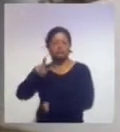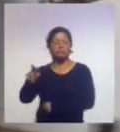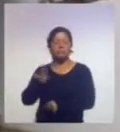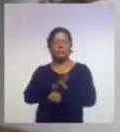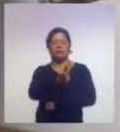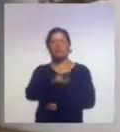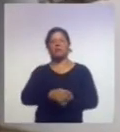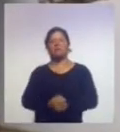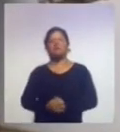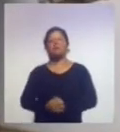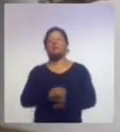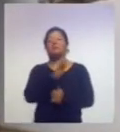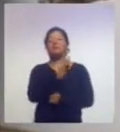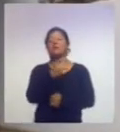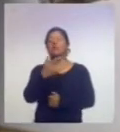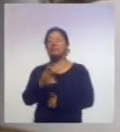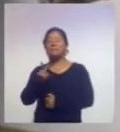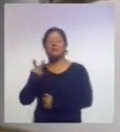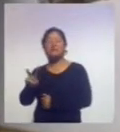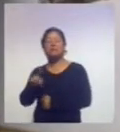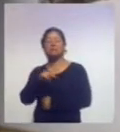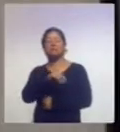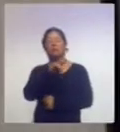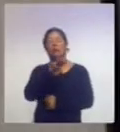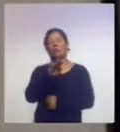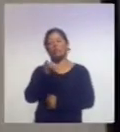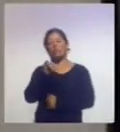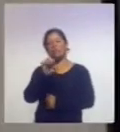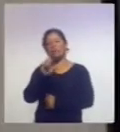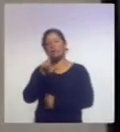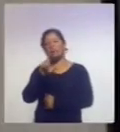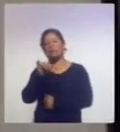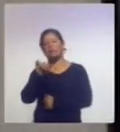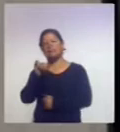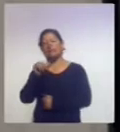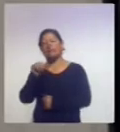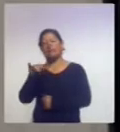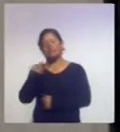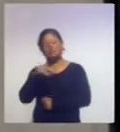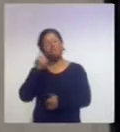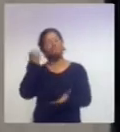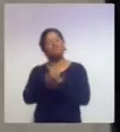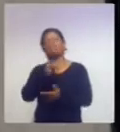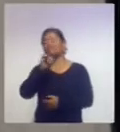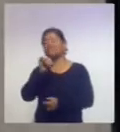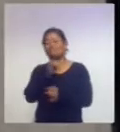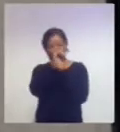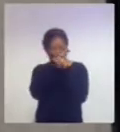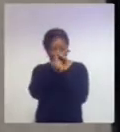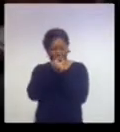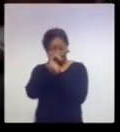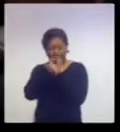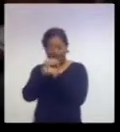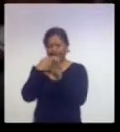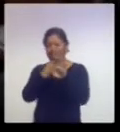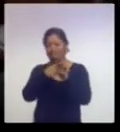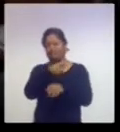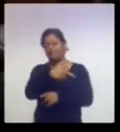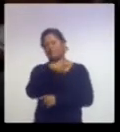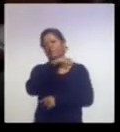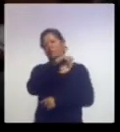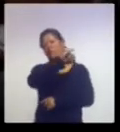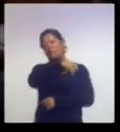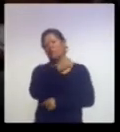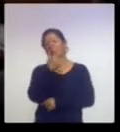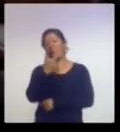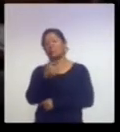El fiscal general de Venezuela, Tarek William Saab, confirmó la apertura de una investigación penal en contra del diputado opositor Juan Guaidó y